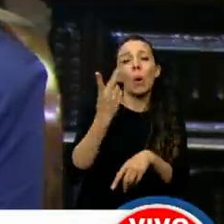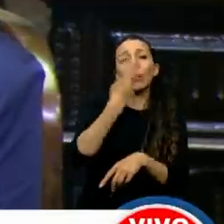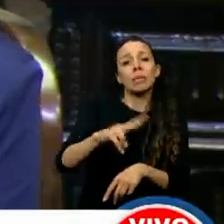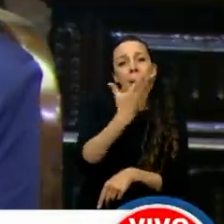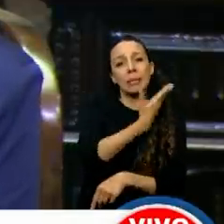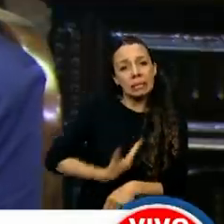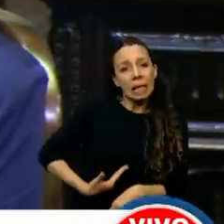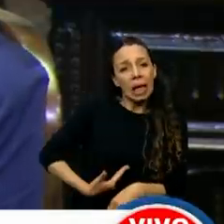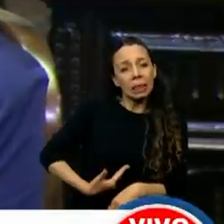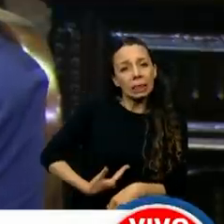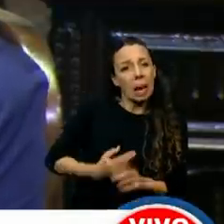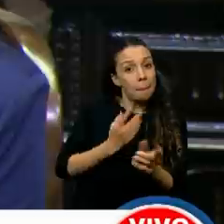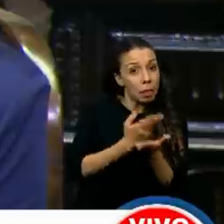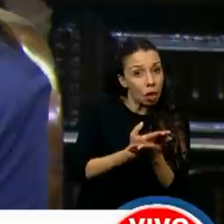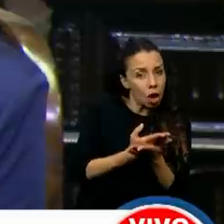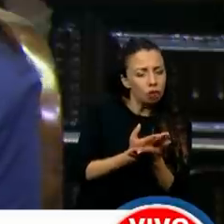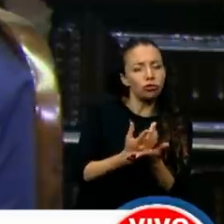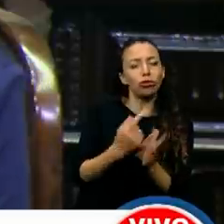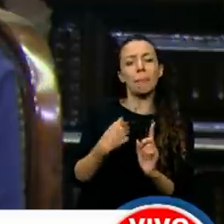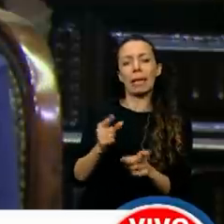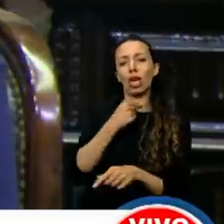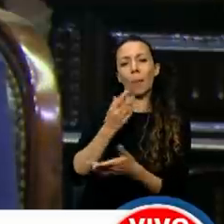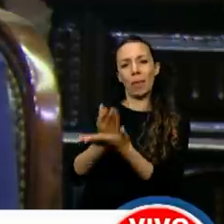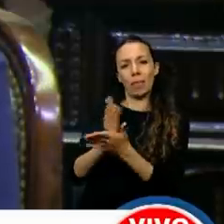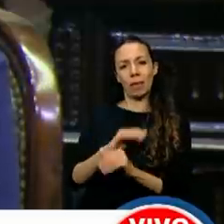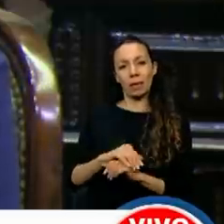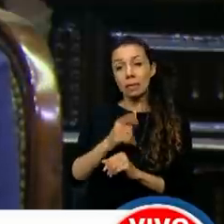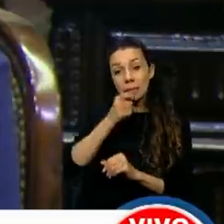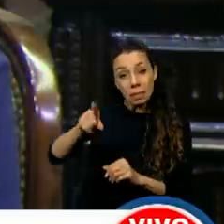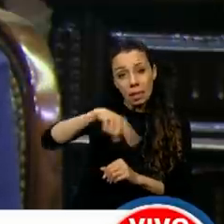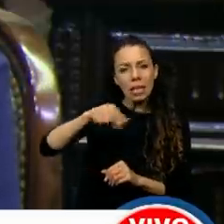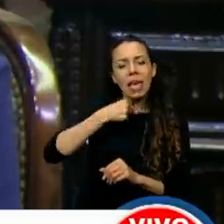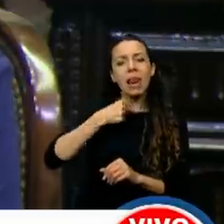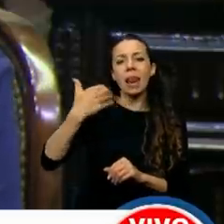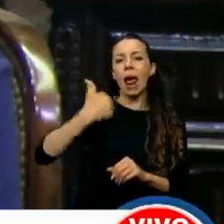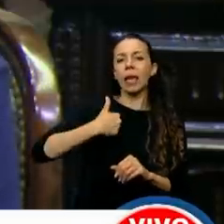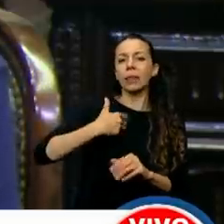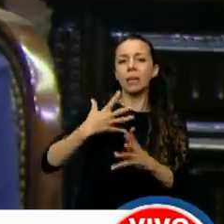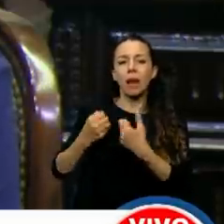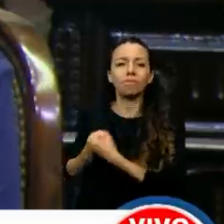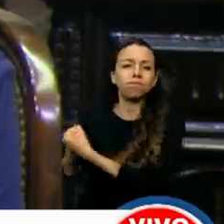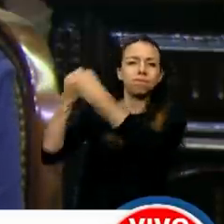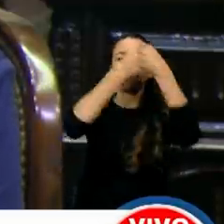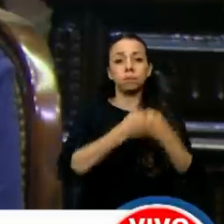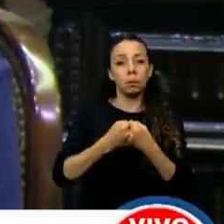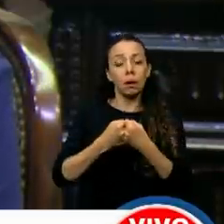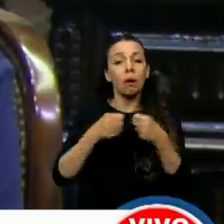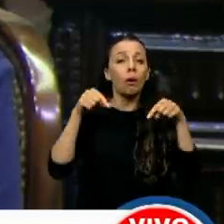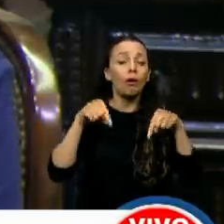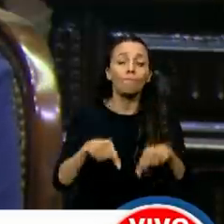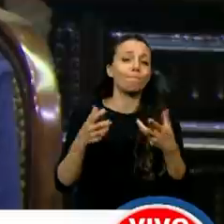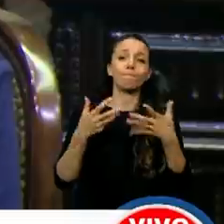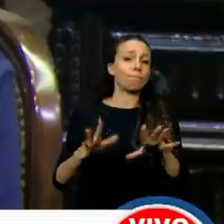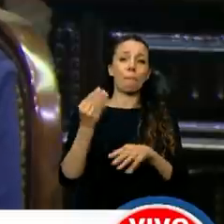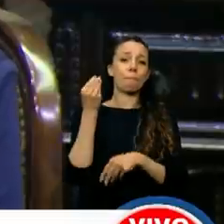que si realmente quieren un acuerdo nacional esta noche y se perdió la oportunidad de dar